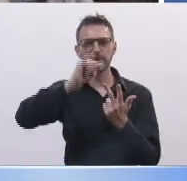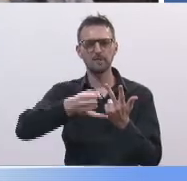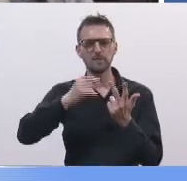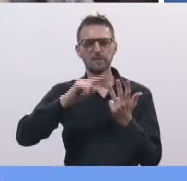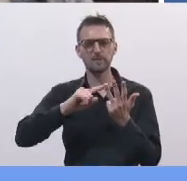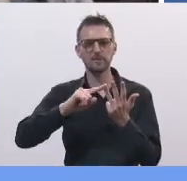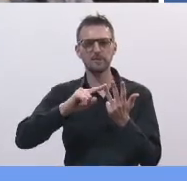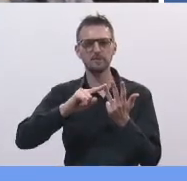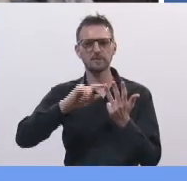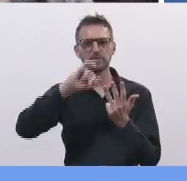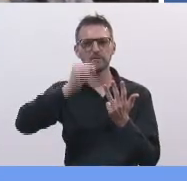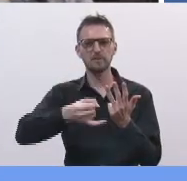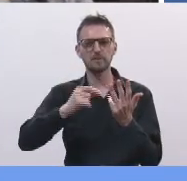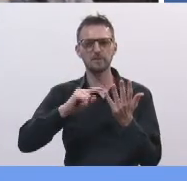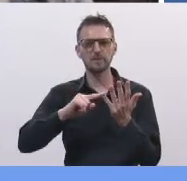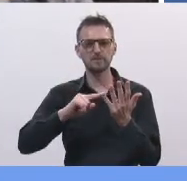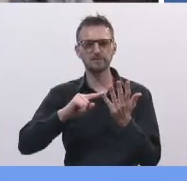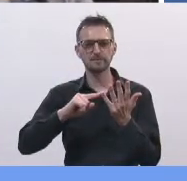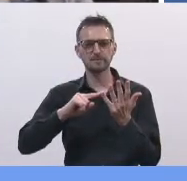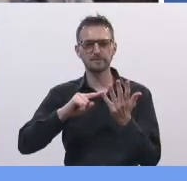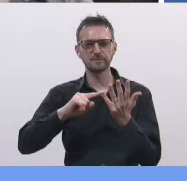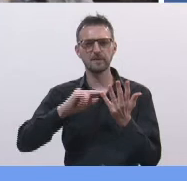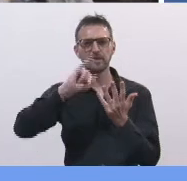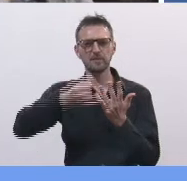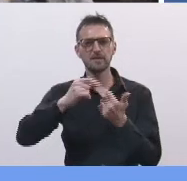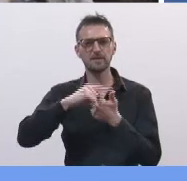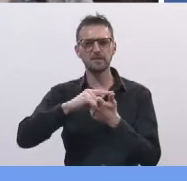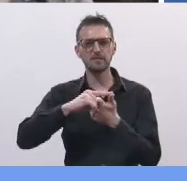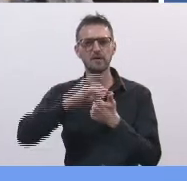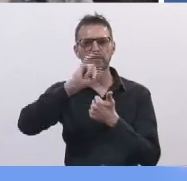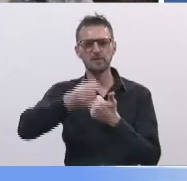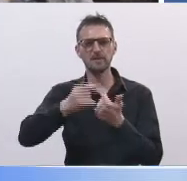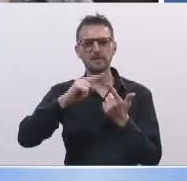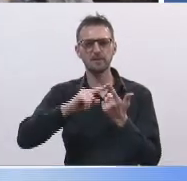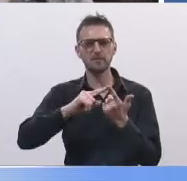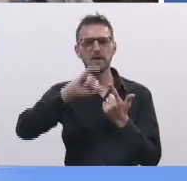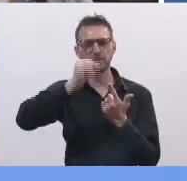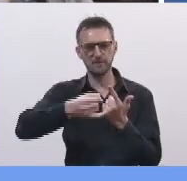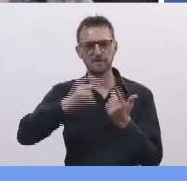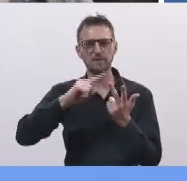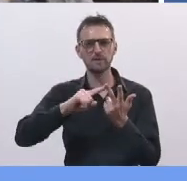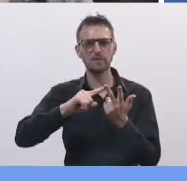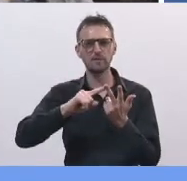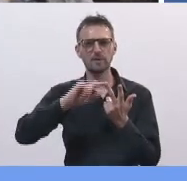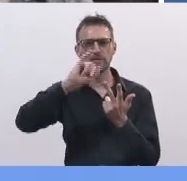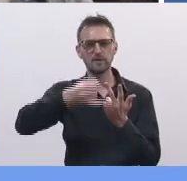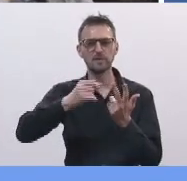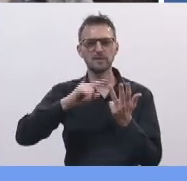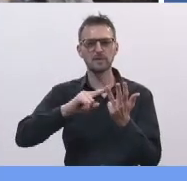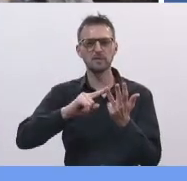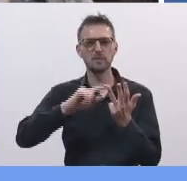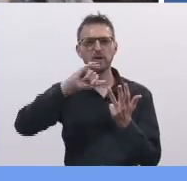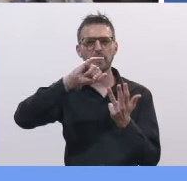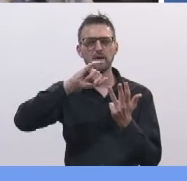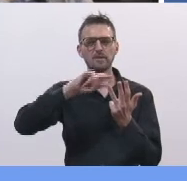Nayenov afirmativo, Pirati Vergara afirmativo, Polle afirmativo, Recalde afirmativo, Reutemann afirmativo, Rodas